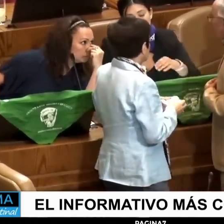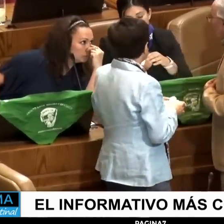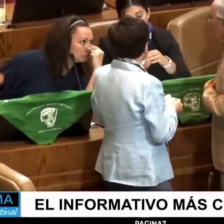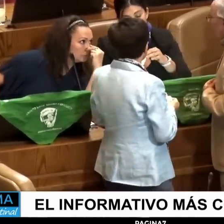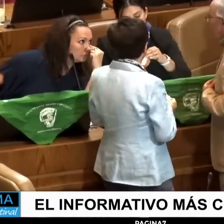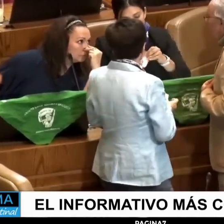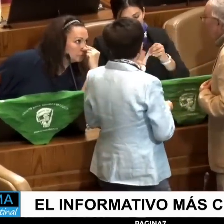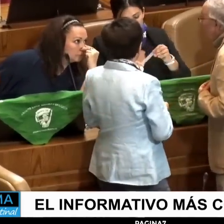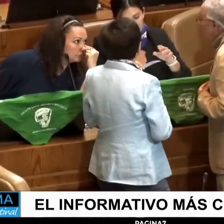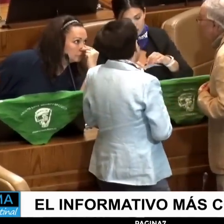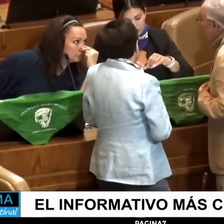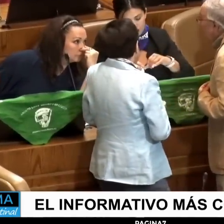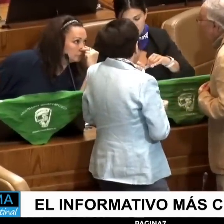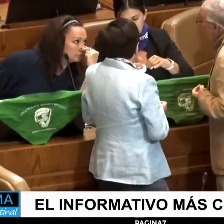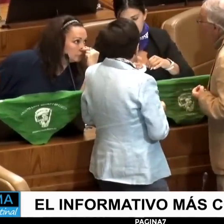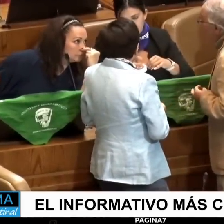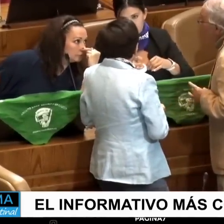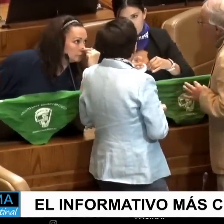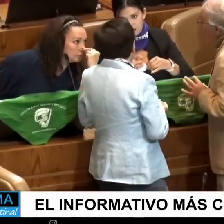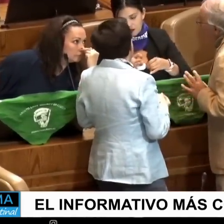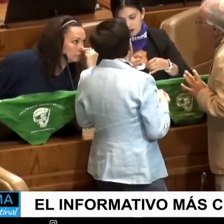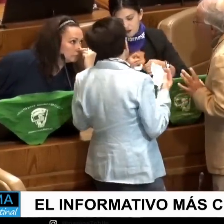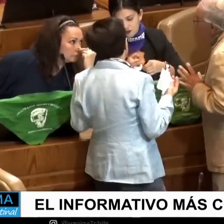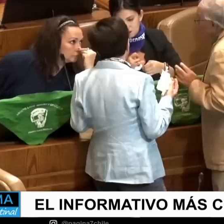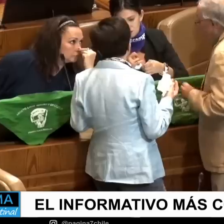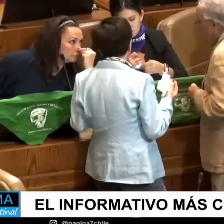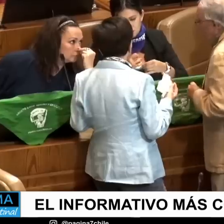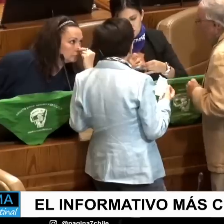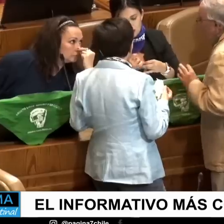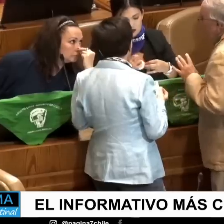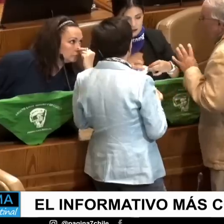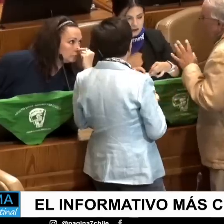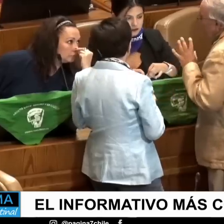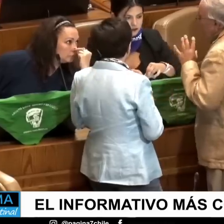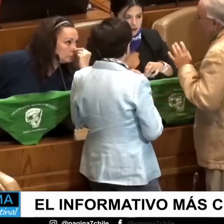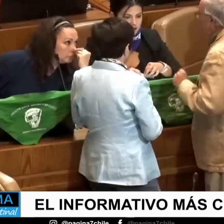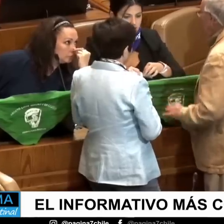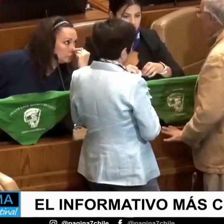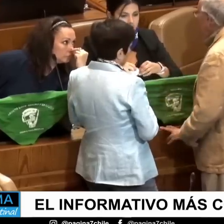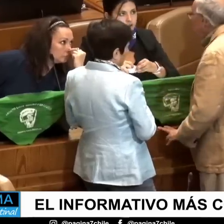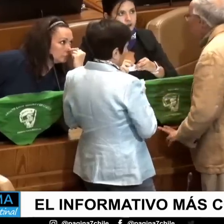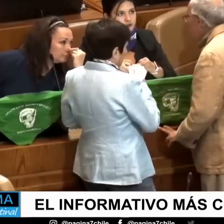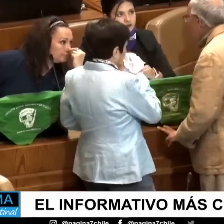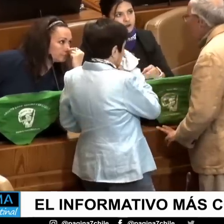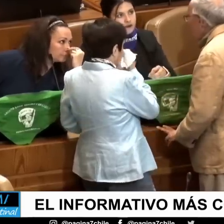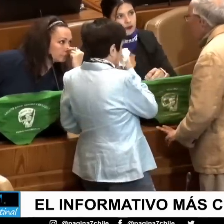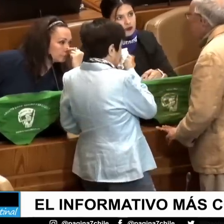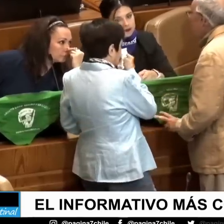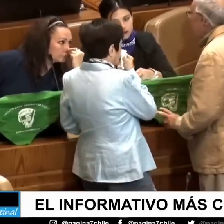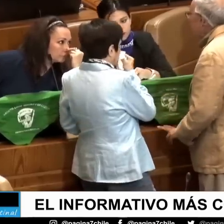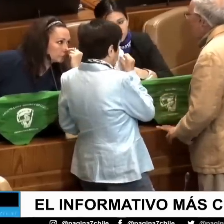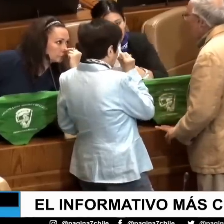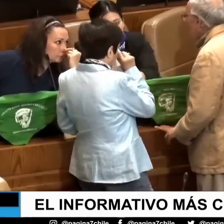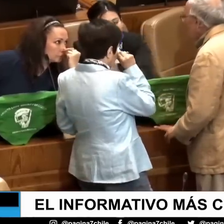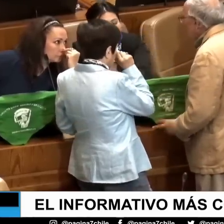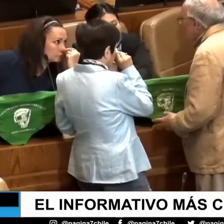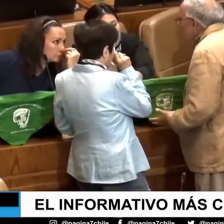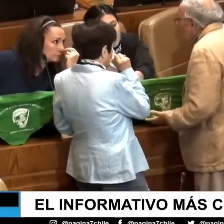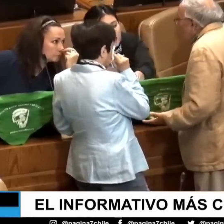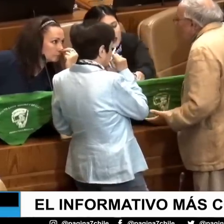recaudación. Si la derecha nos quiere imponer financiar las mejores pensiones con aumentos del IVA, jamás lo vamos a